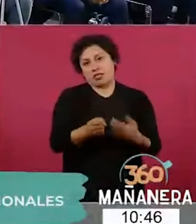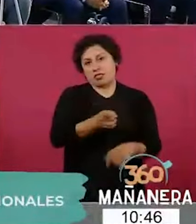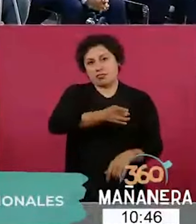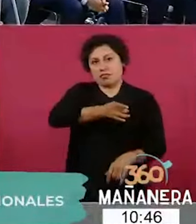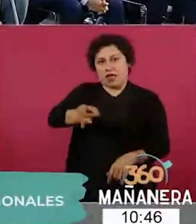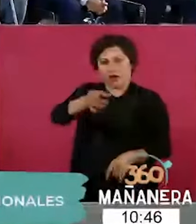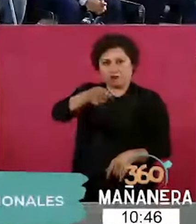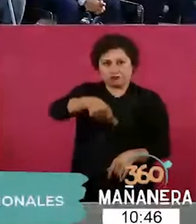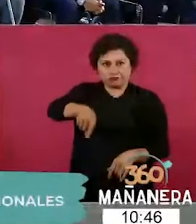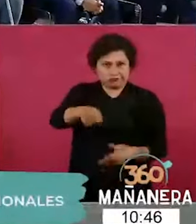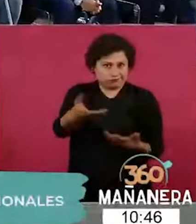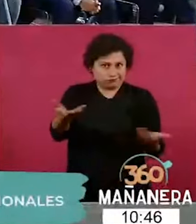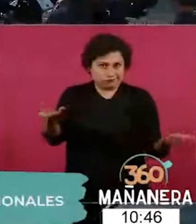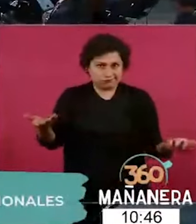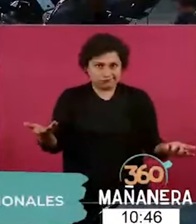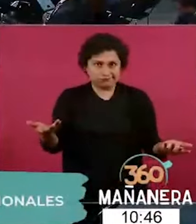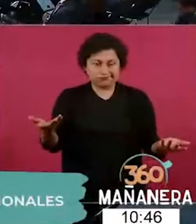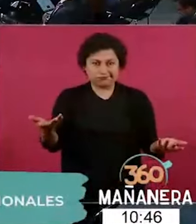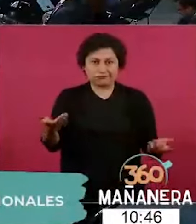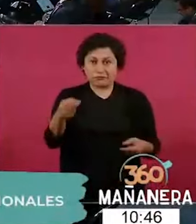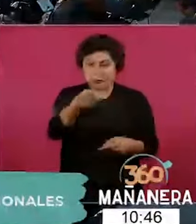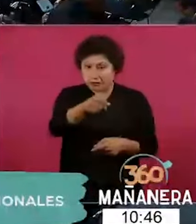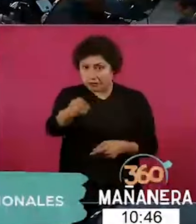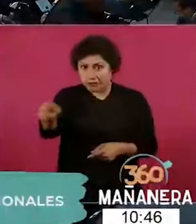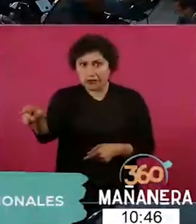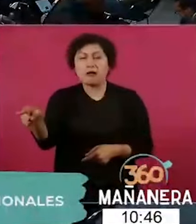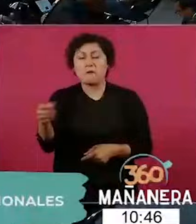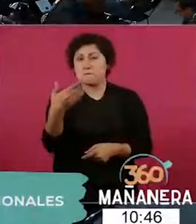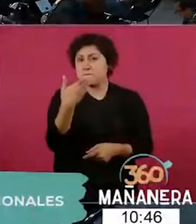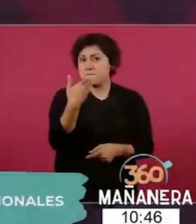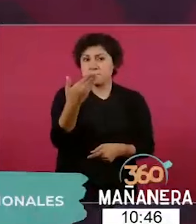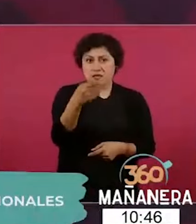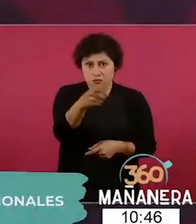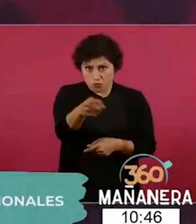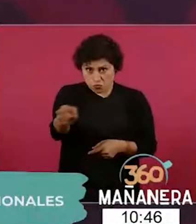ganan que hay muy buenos entre